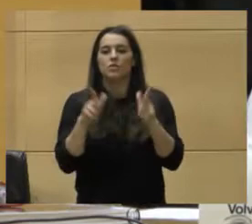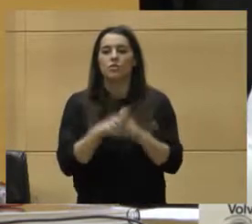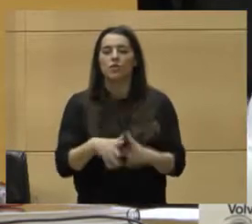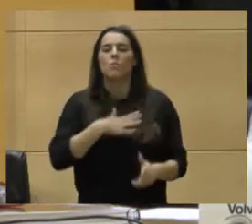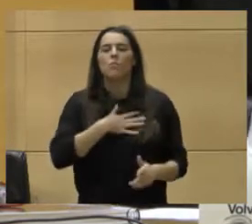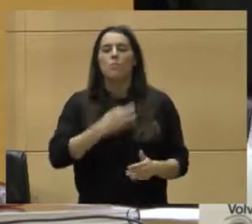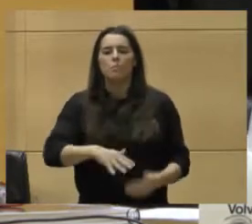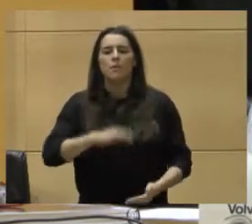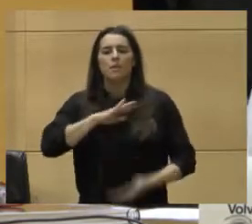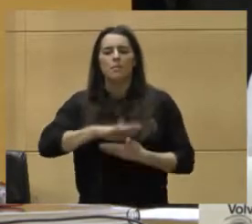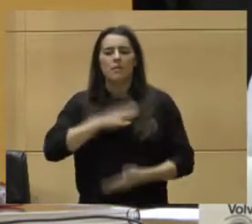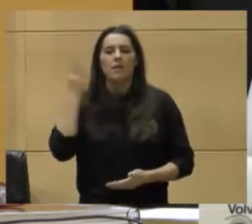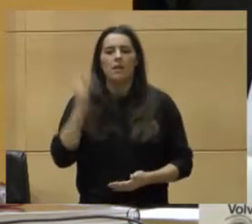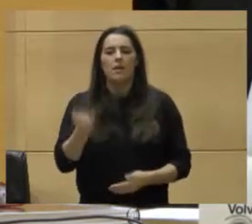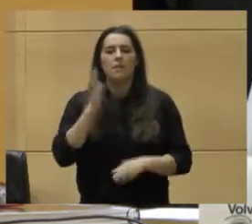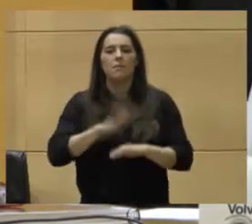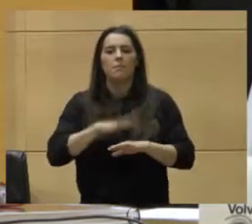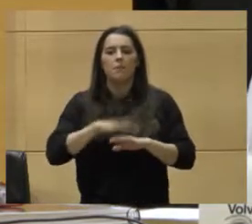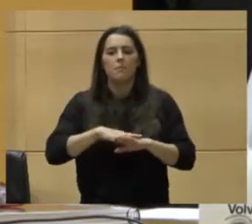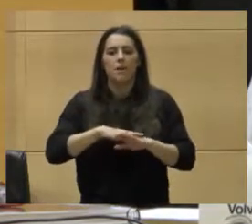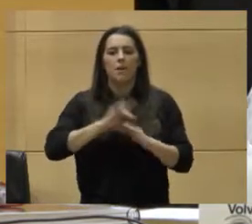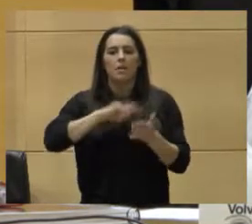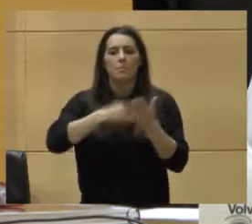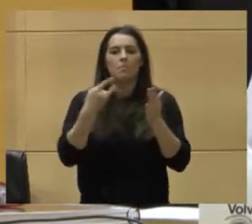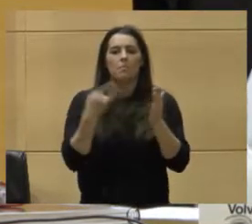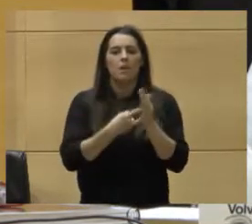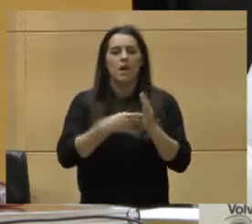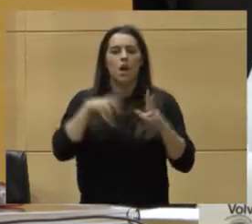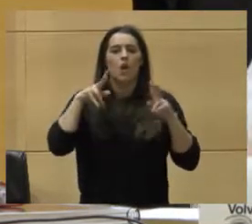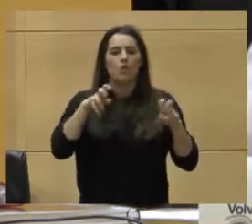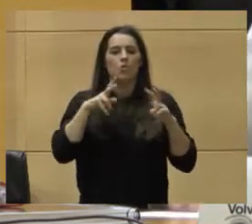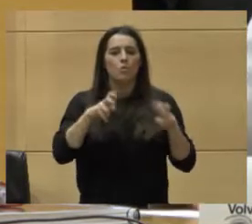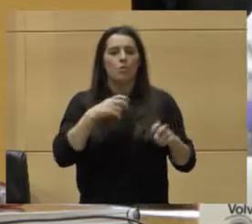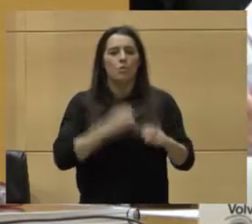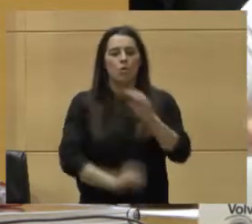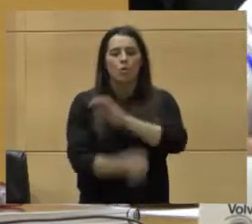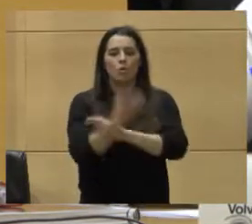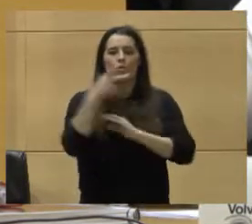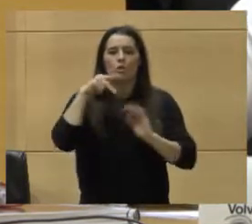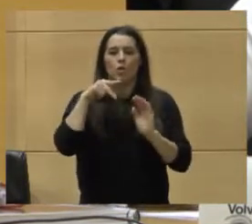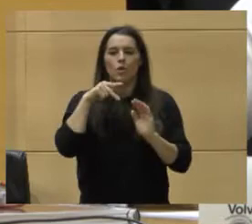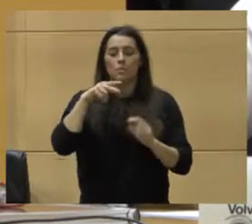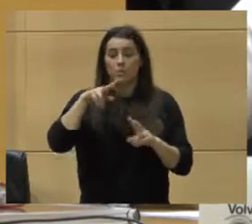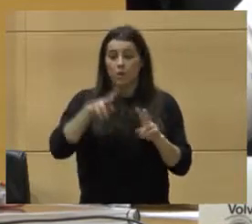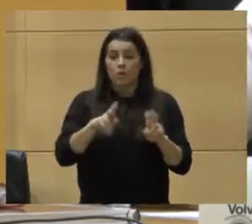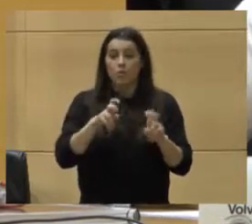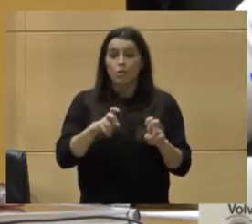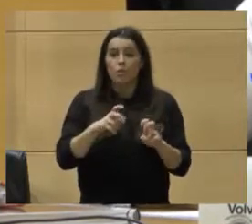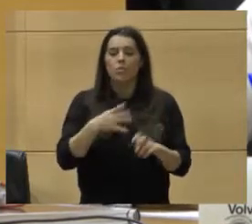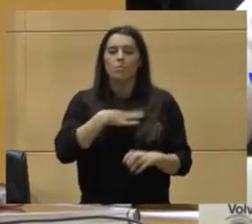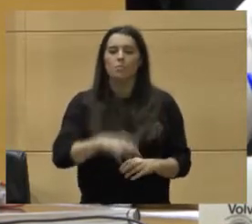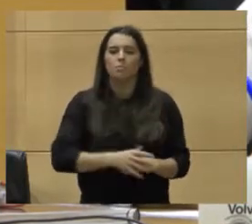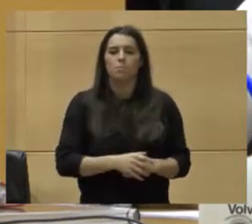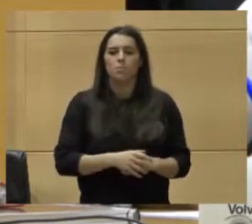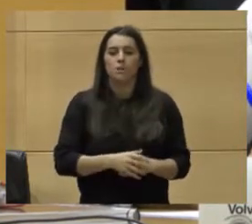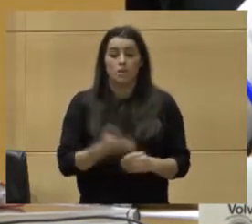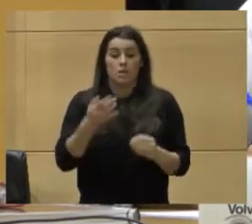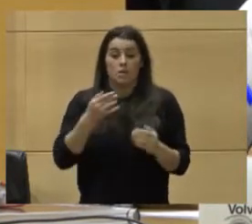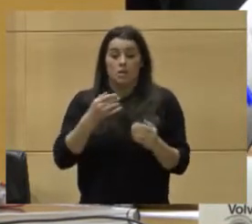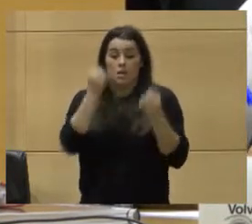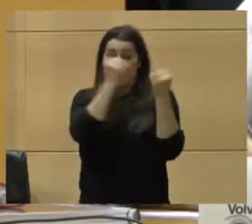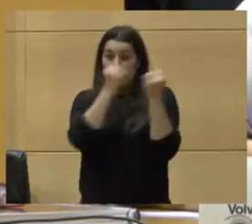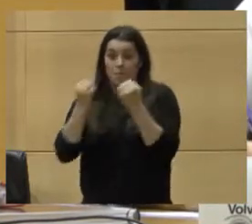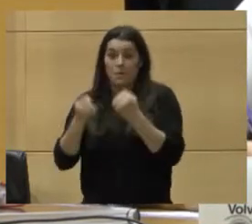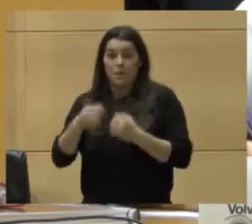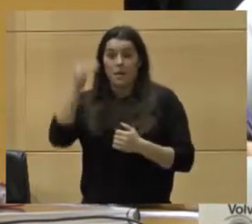ordenamiento nuevo un orden nuevo la construcción de unos consensos nuevos que tengan en el eje central del proceso